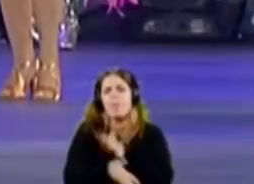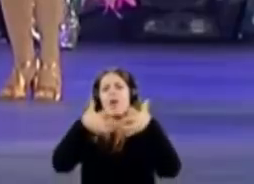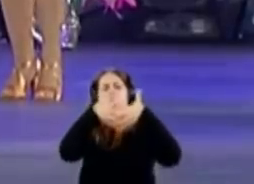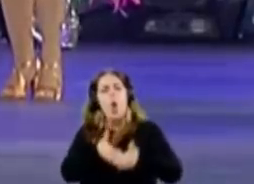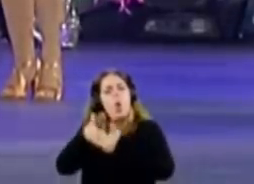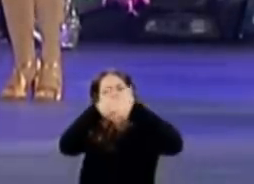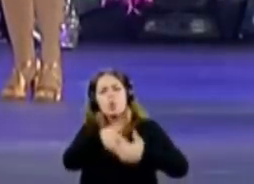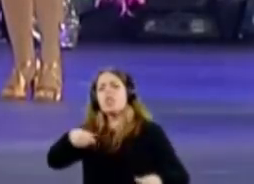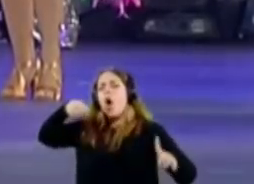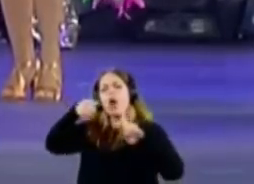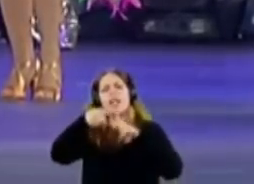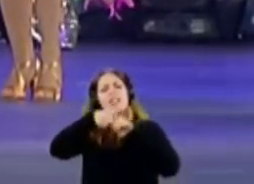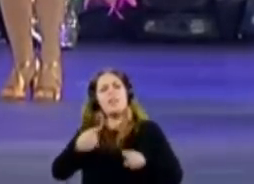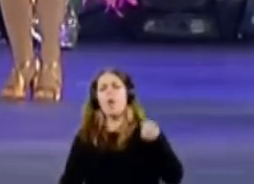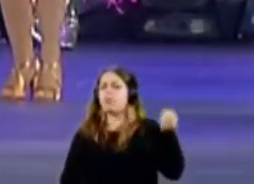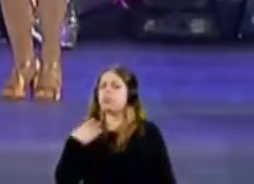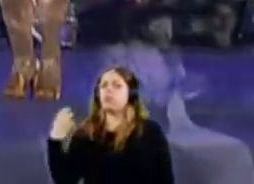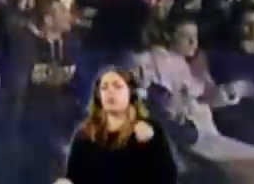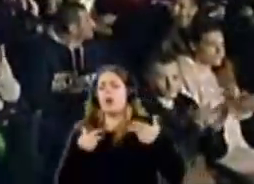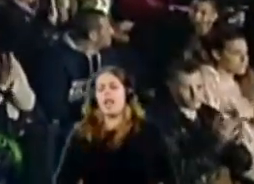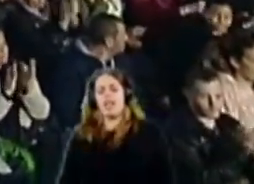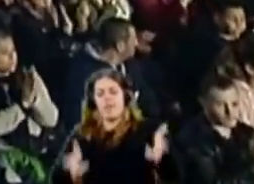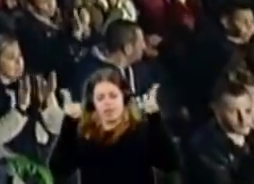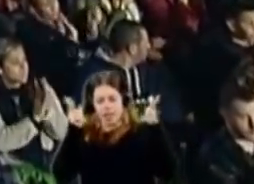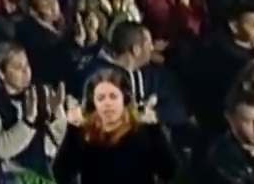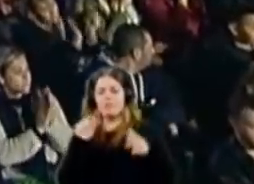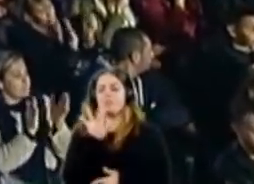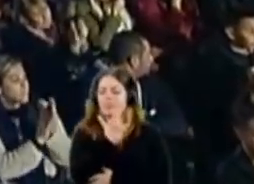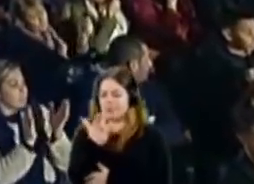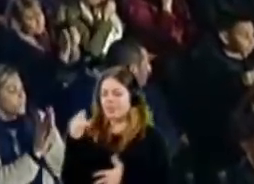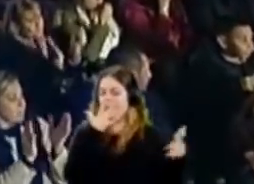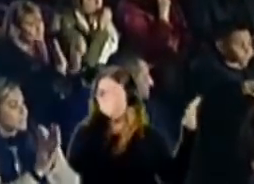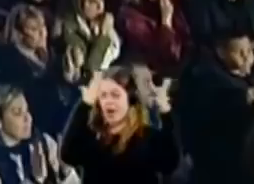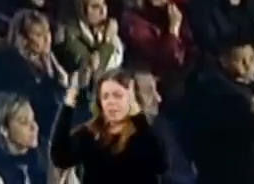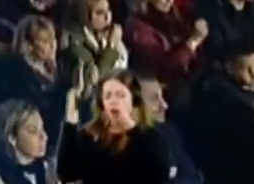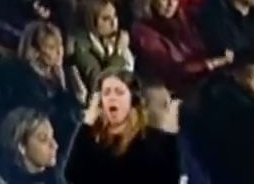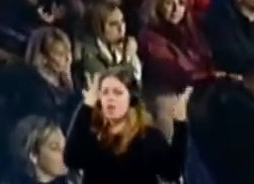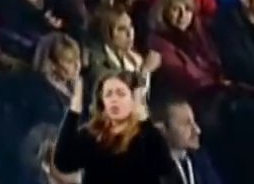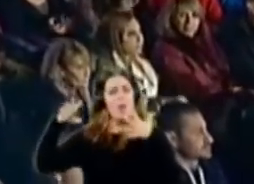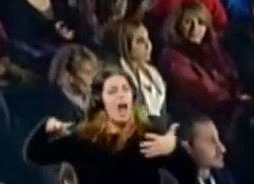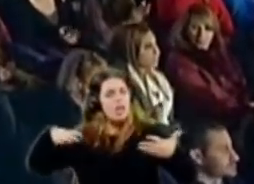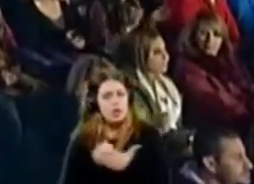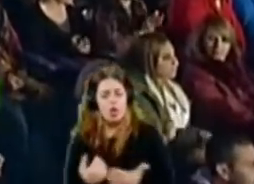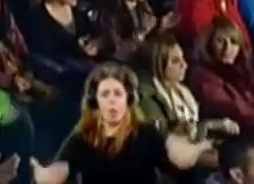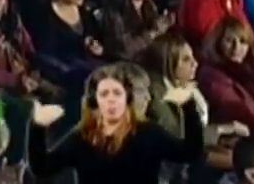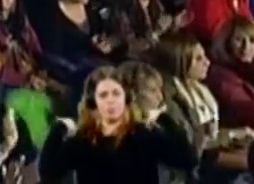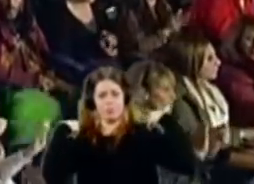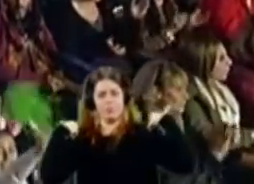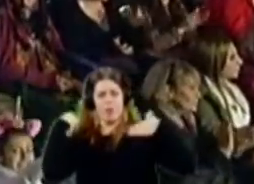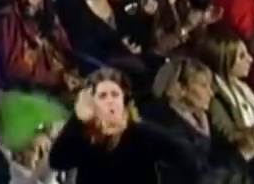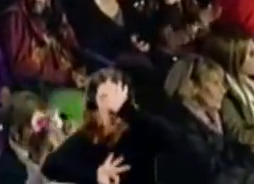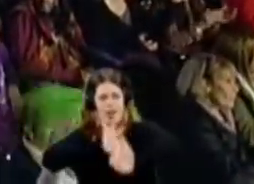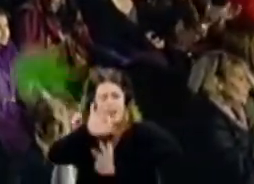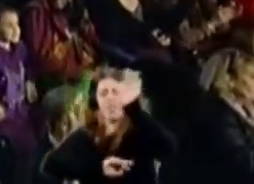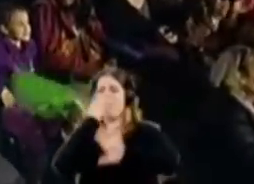libertad de expresión. Sí, señor, unos sentimientos espectaculares. Que se oiga ese aplauso para todos los que hacen el carnaval. Para todos ellos.